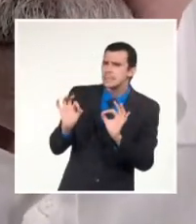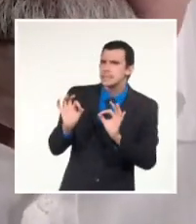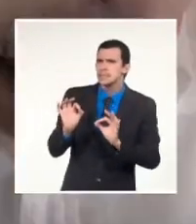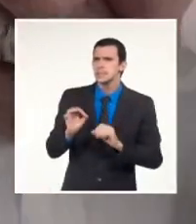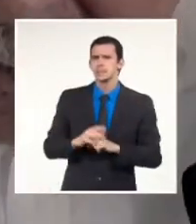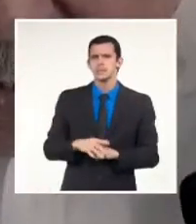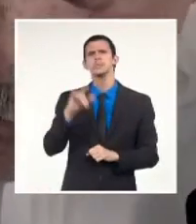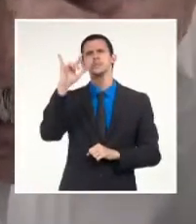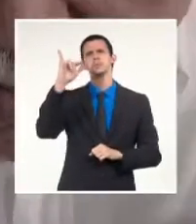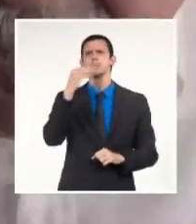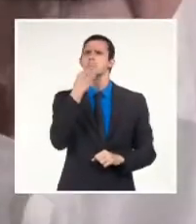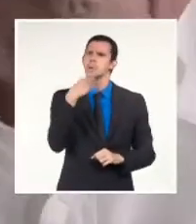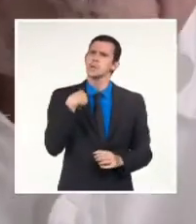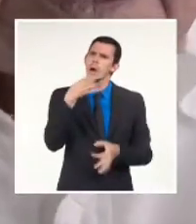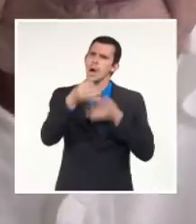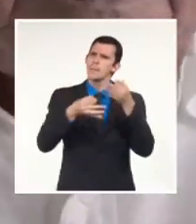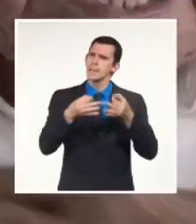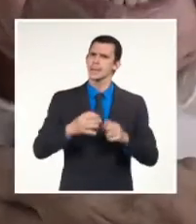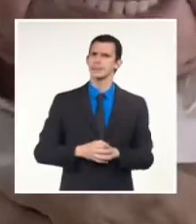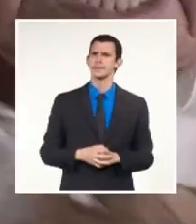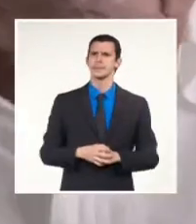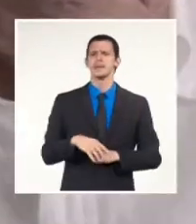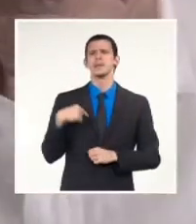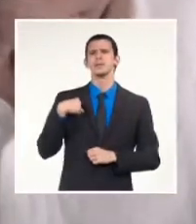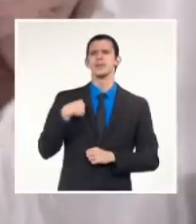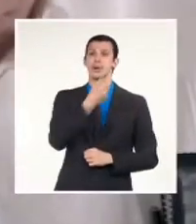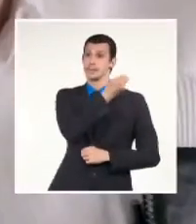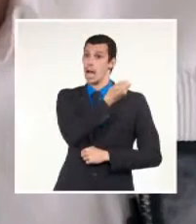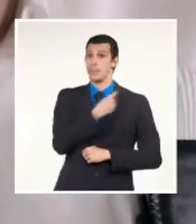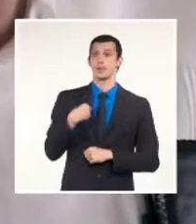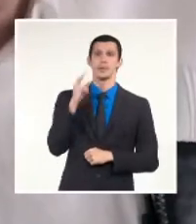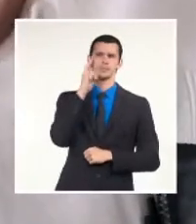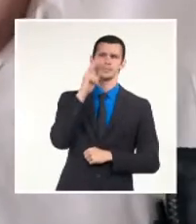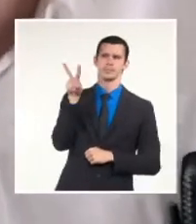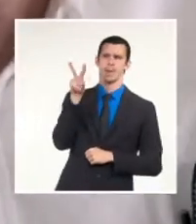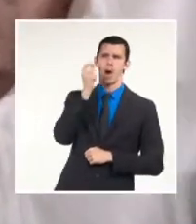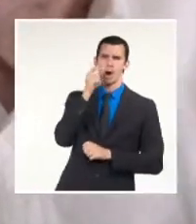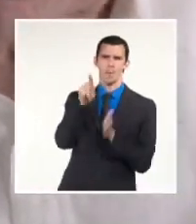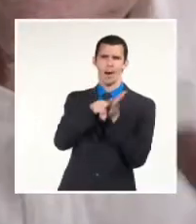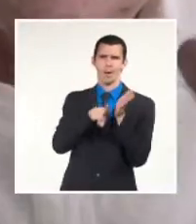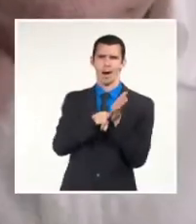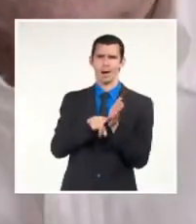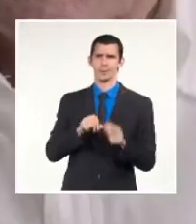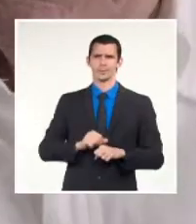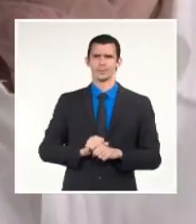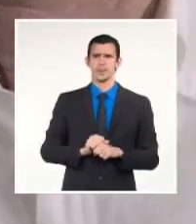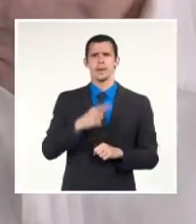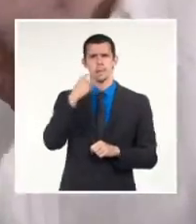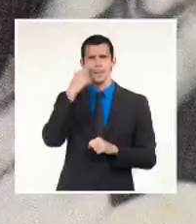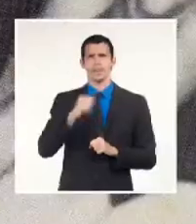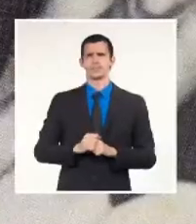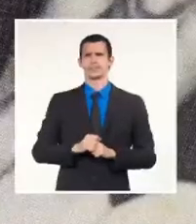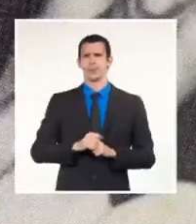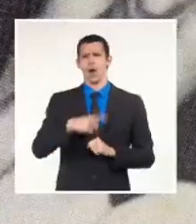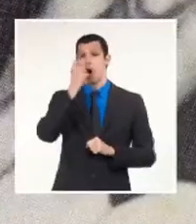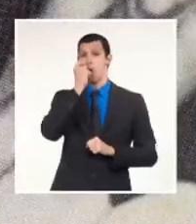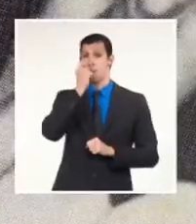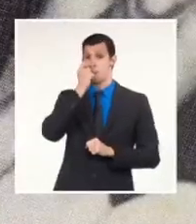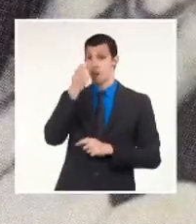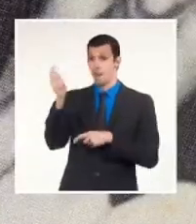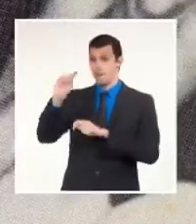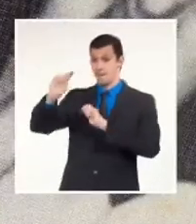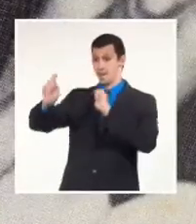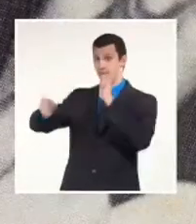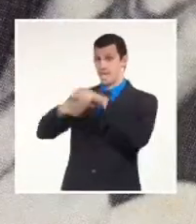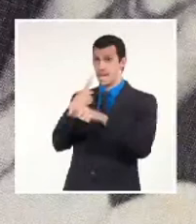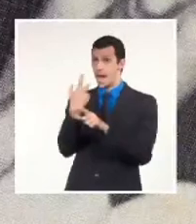Y digo, se peinaba así, vestía así, cruzaba los pies así, era de este color. El fiscal se está dando